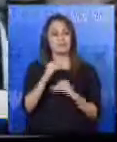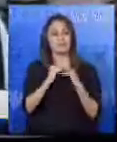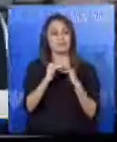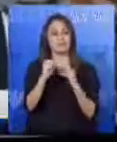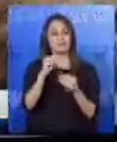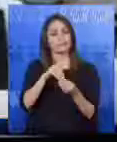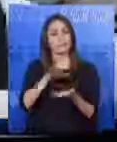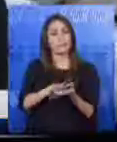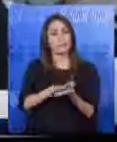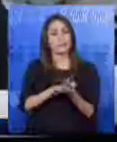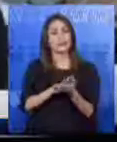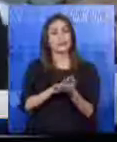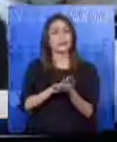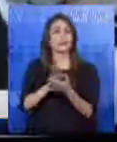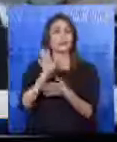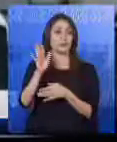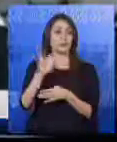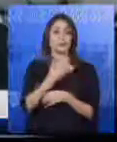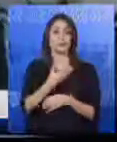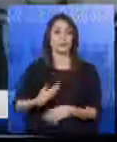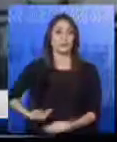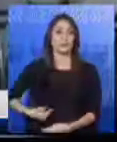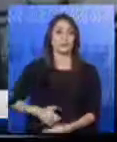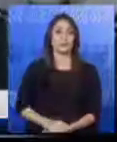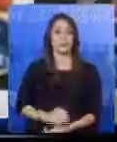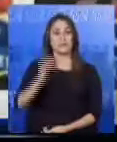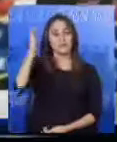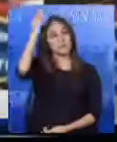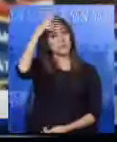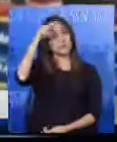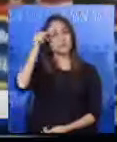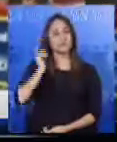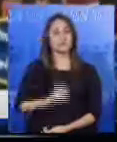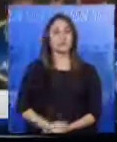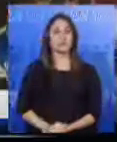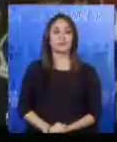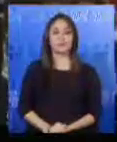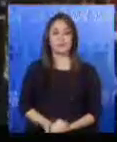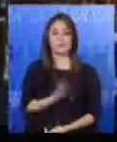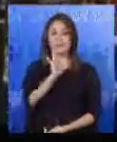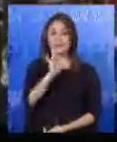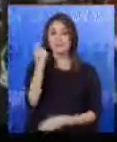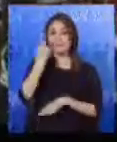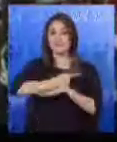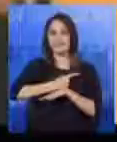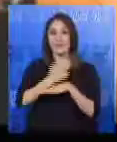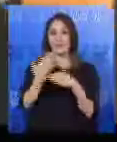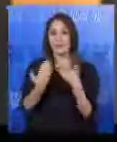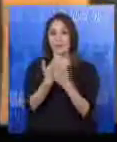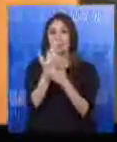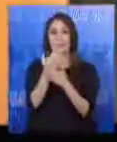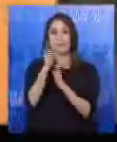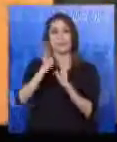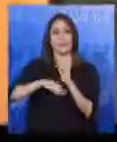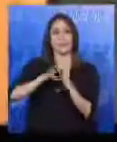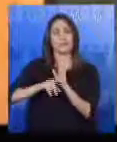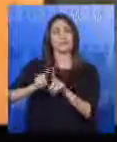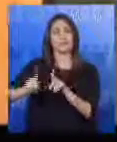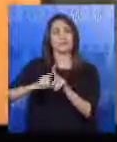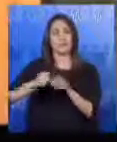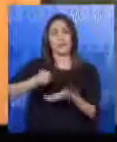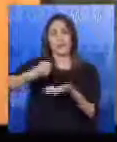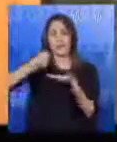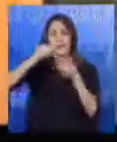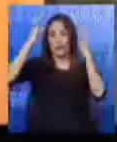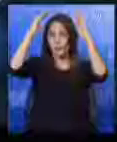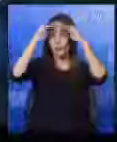irse según el mandato del señor Trump. En las tiendas, los recuerdos del día histórico que se avecina son ofertados. Jarros,